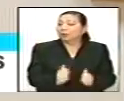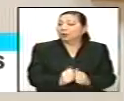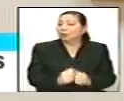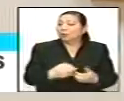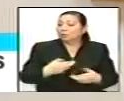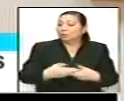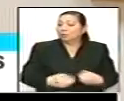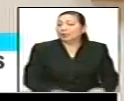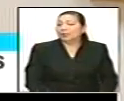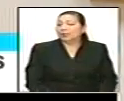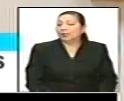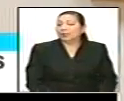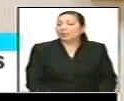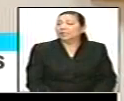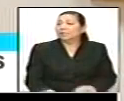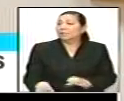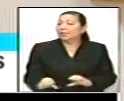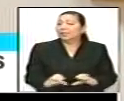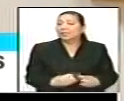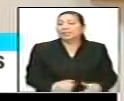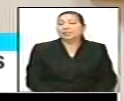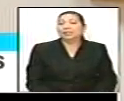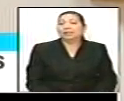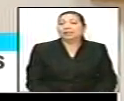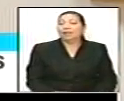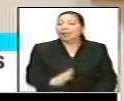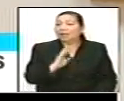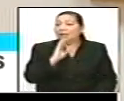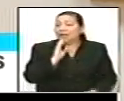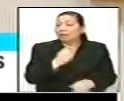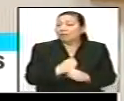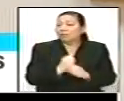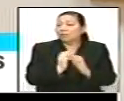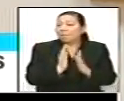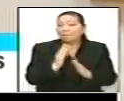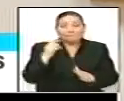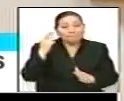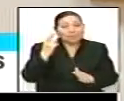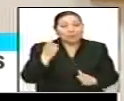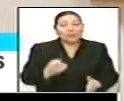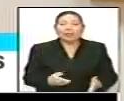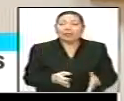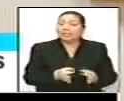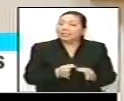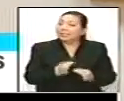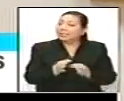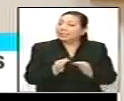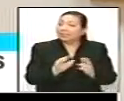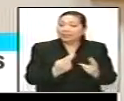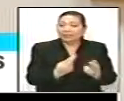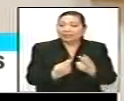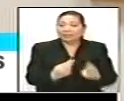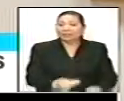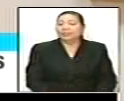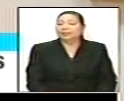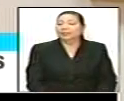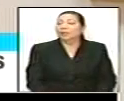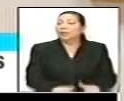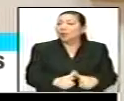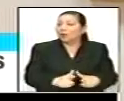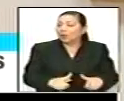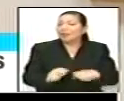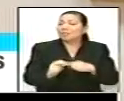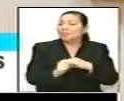un proceso que se va construyendo. Y hablar de formación política implica esta relación de lo local,